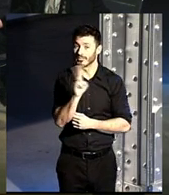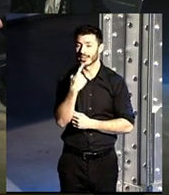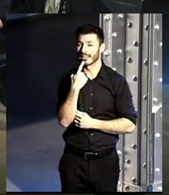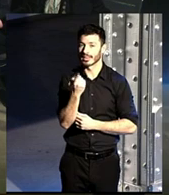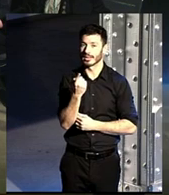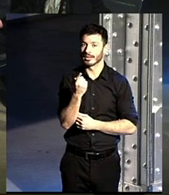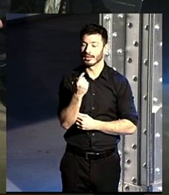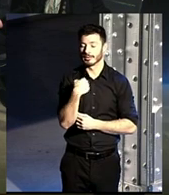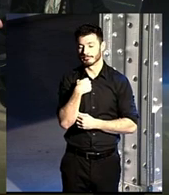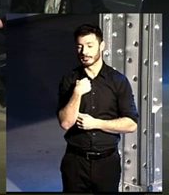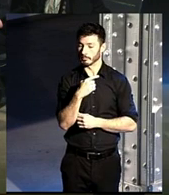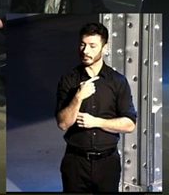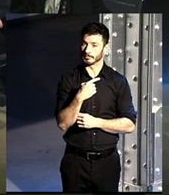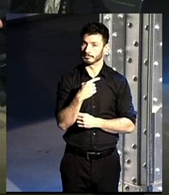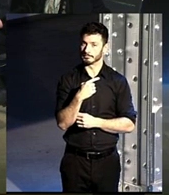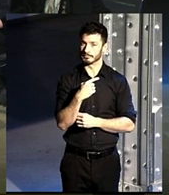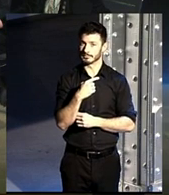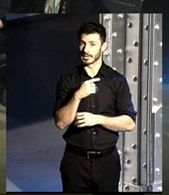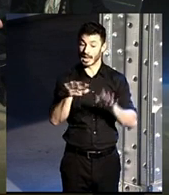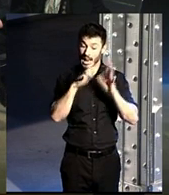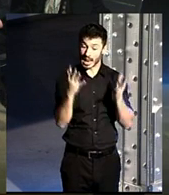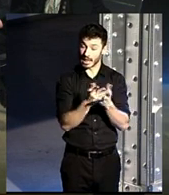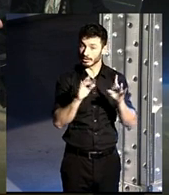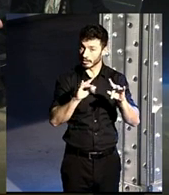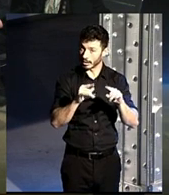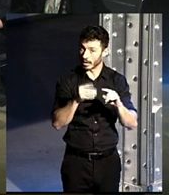gusta describir la Tierra